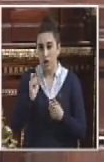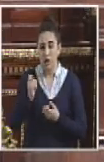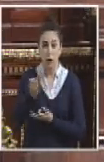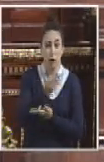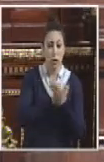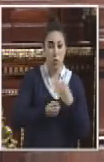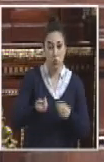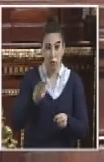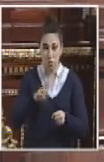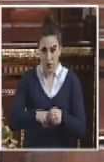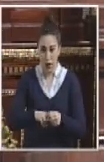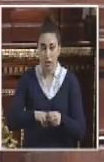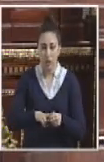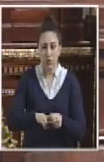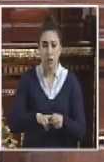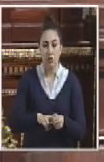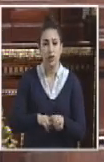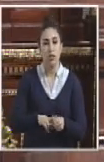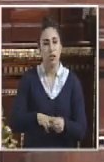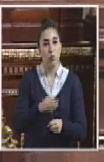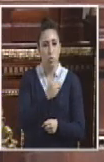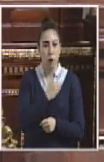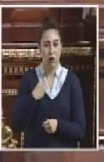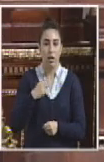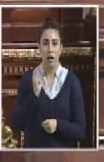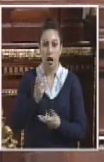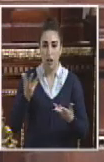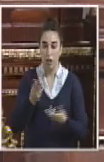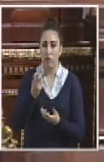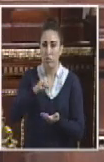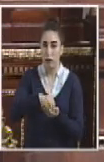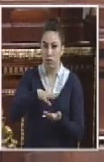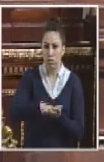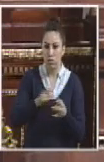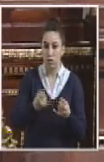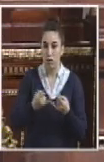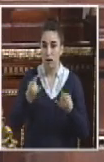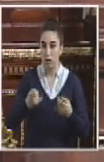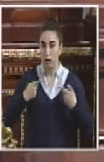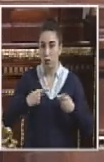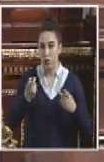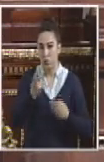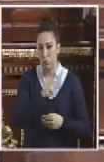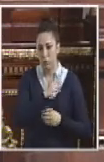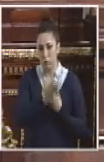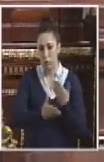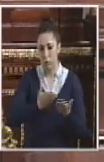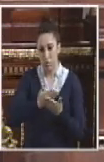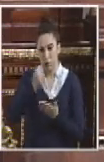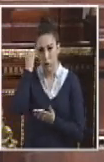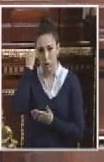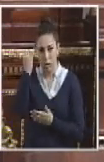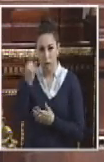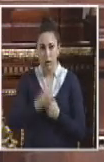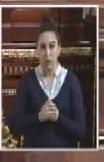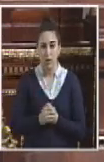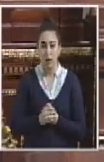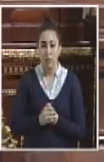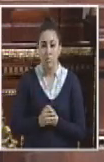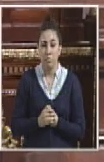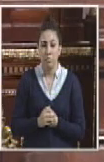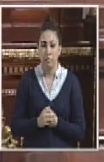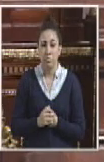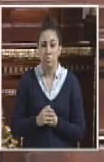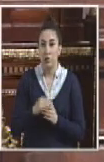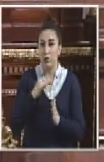que está haciendo la Secretaría de Salud, y esto sería la propuesta de la iniciativa. El contenido mayor